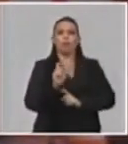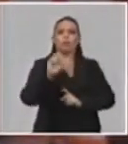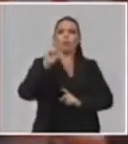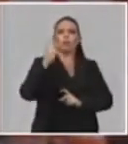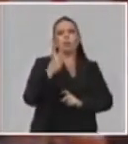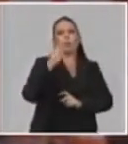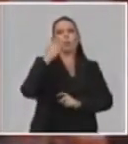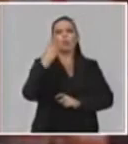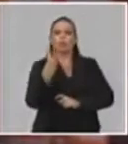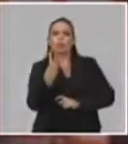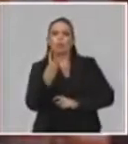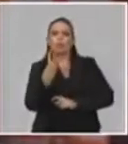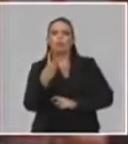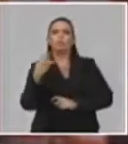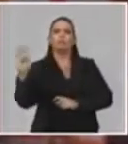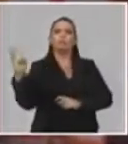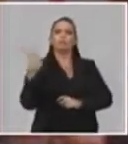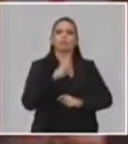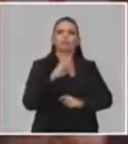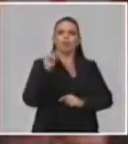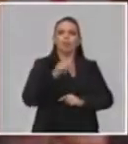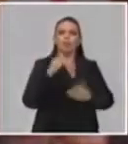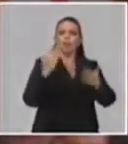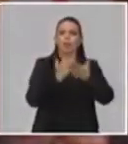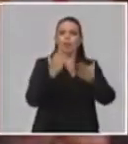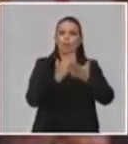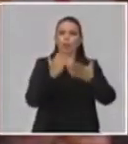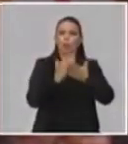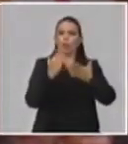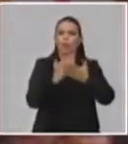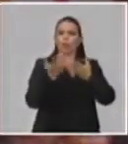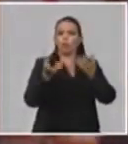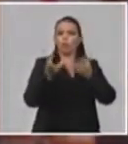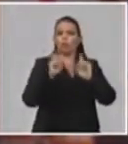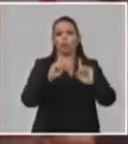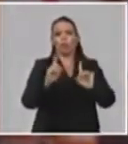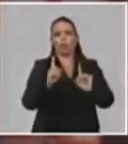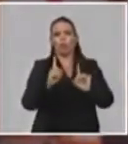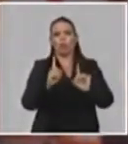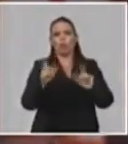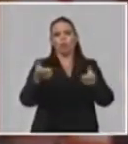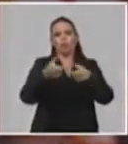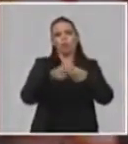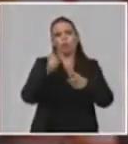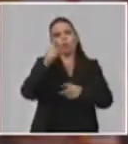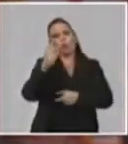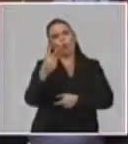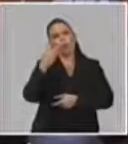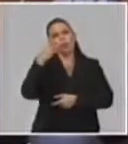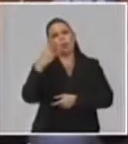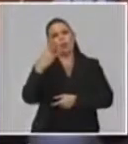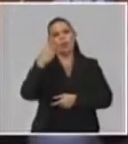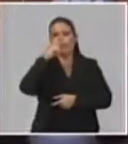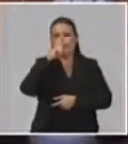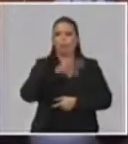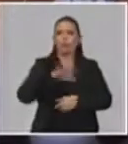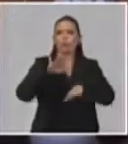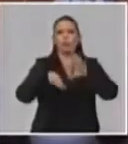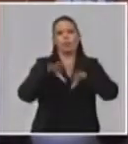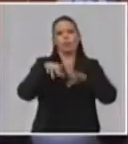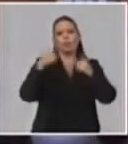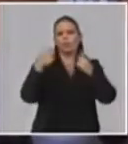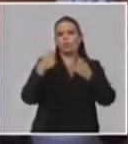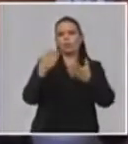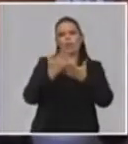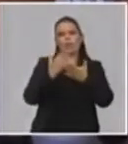no se puede estar aglomerado y también se le da cumplimiento que la biblioteca de las necesidades que ellos tengan. Estos son de escuela,